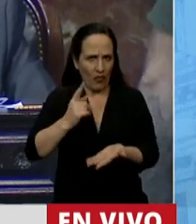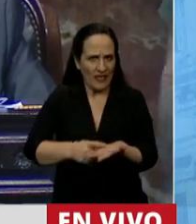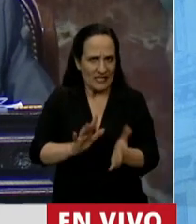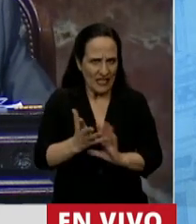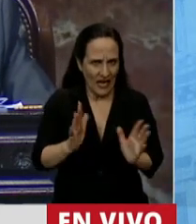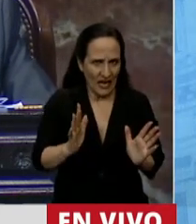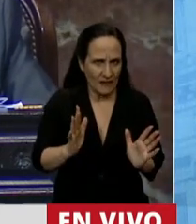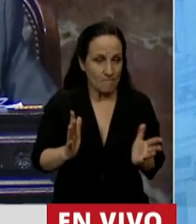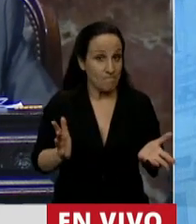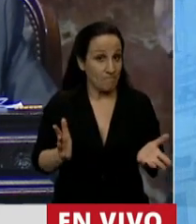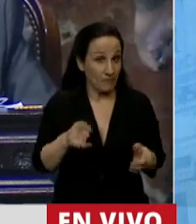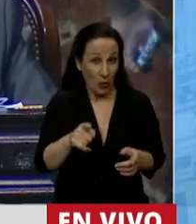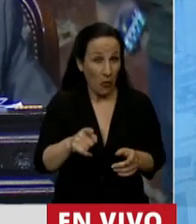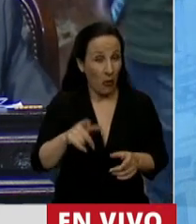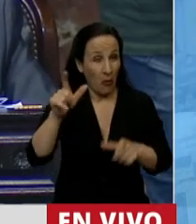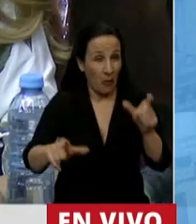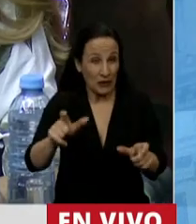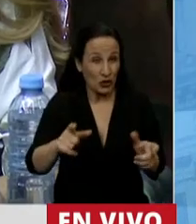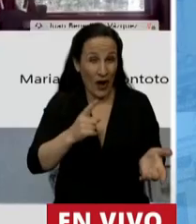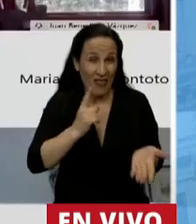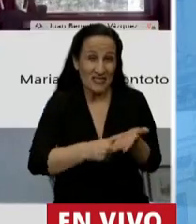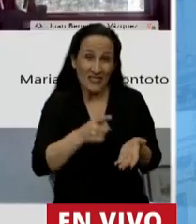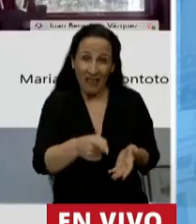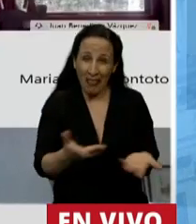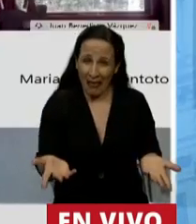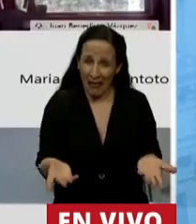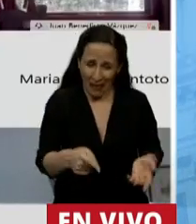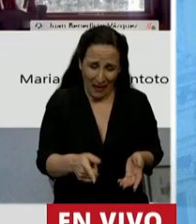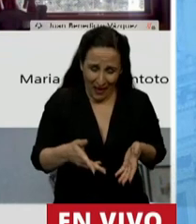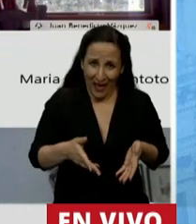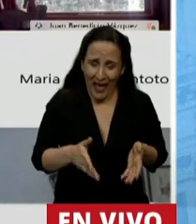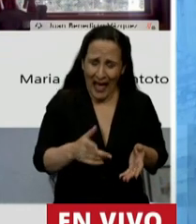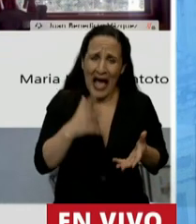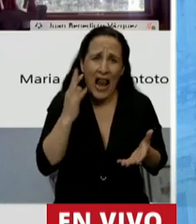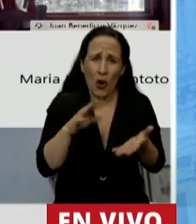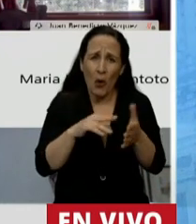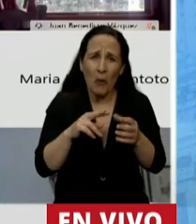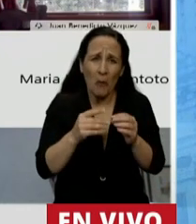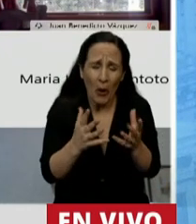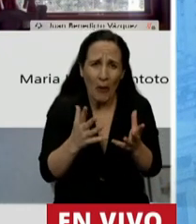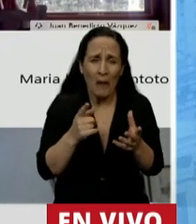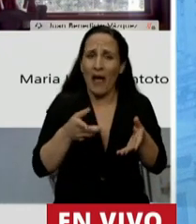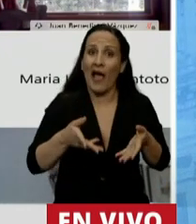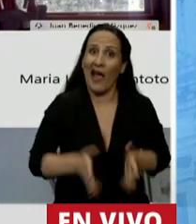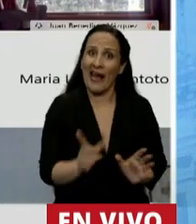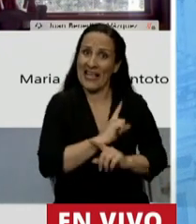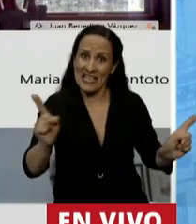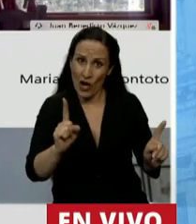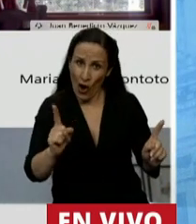una Argentina que decida que los más indefensos no nazcan. Presidente, este